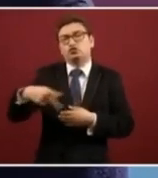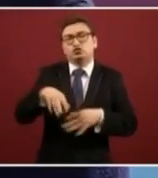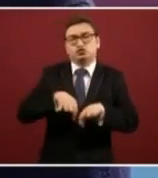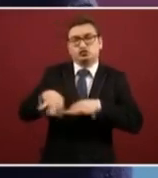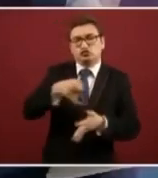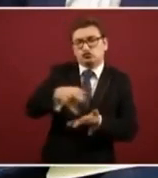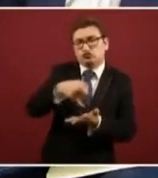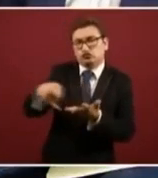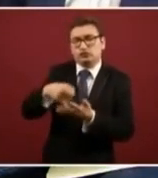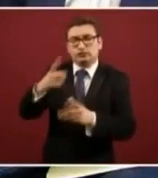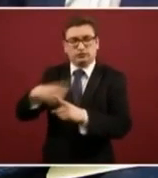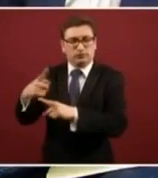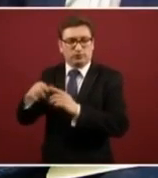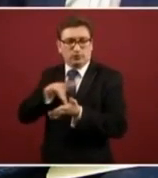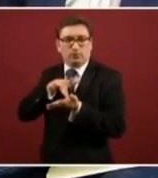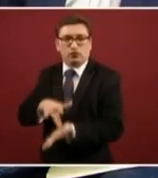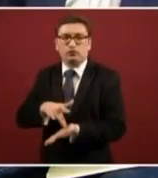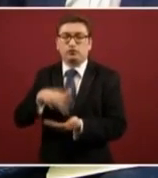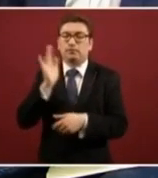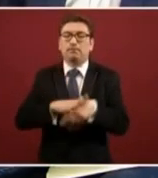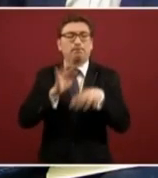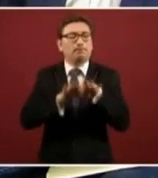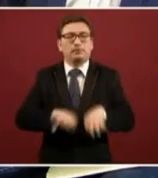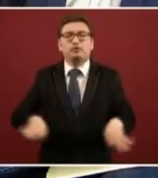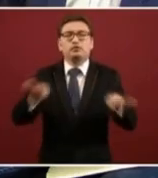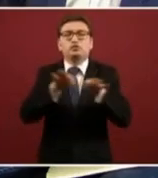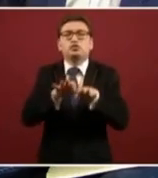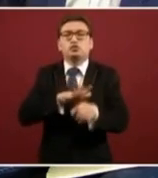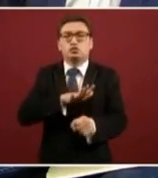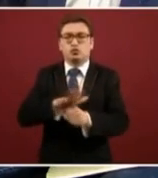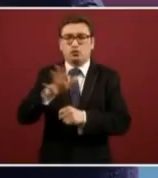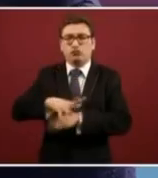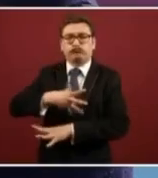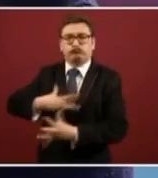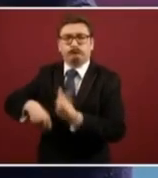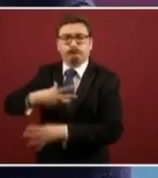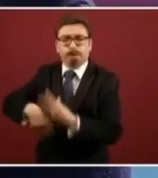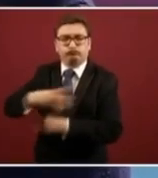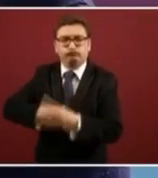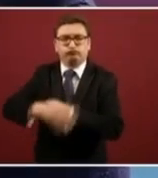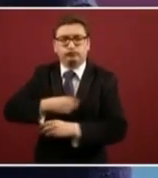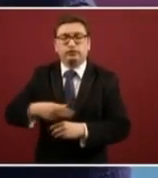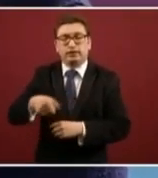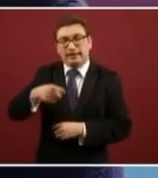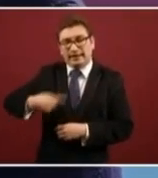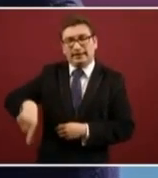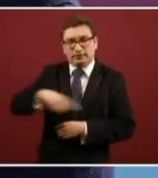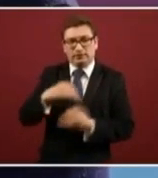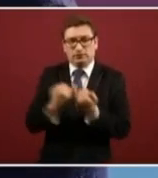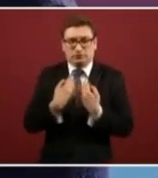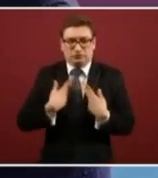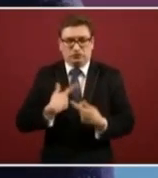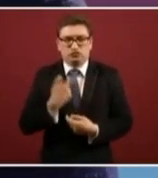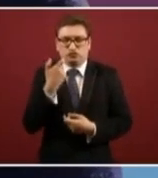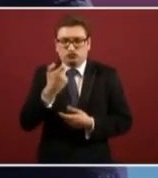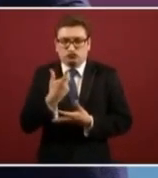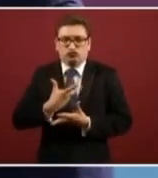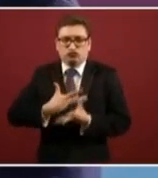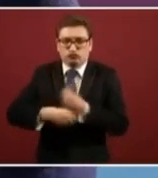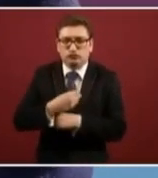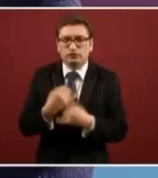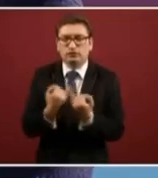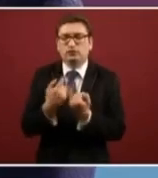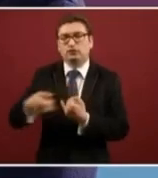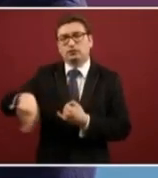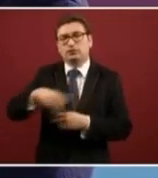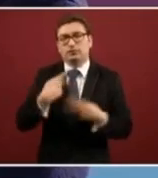y, sobre todo, y lo más importante, incrementar la producción, los ingresos y el bienestar de los